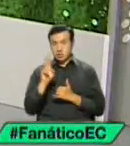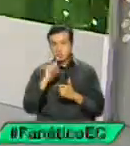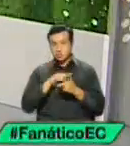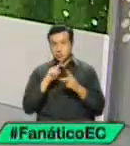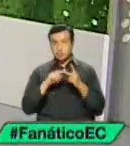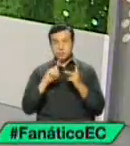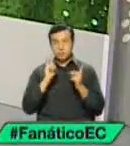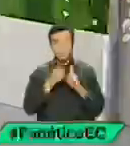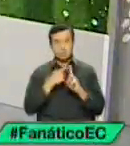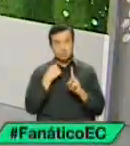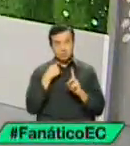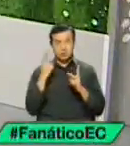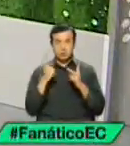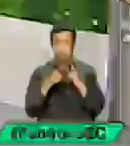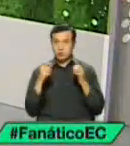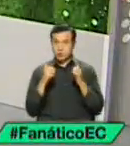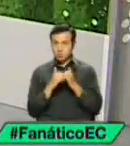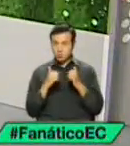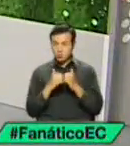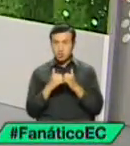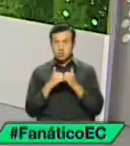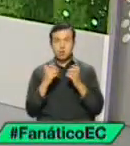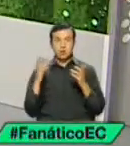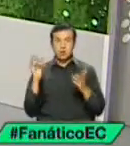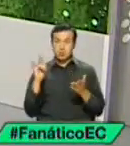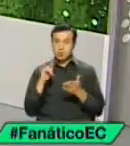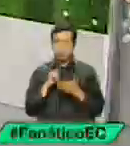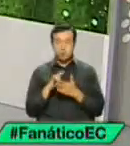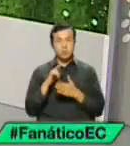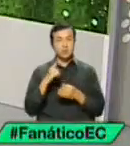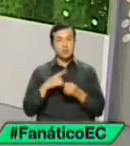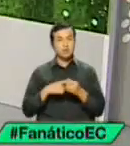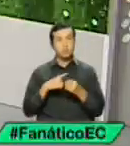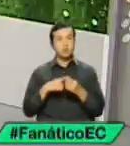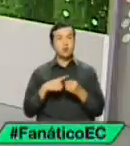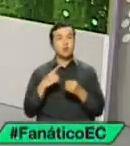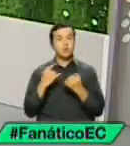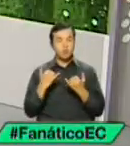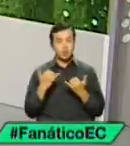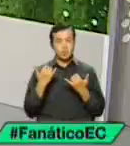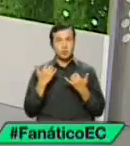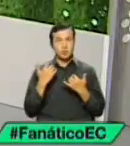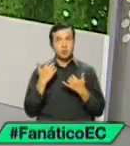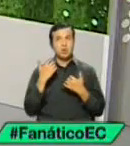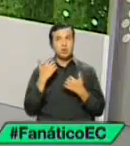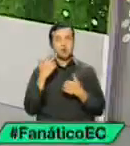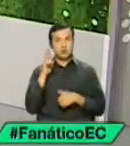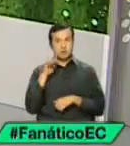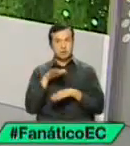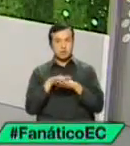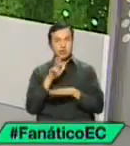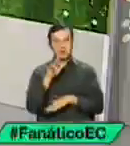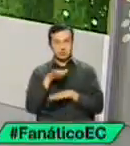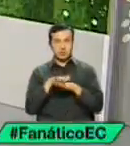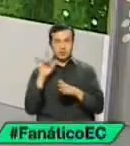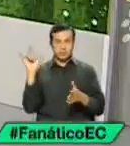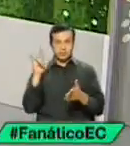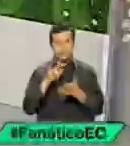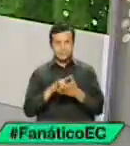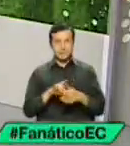primero derrota, el segundo un empate. La tricolor estará arribando a la capital de la República hoy pasada las 15 horas con 30